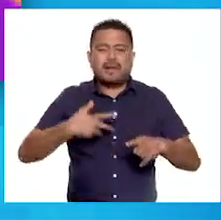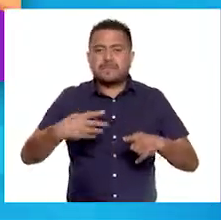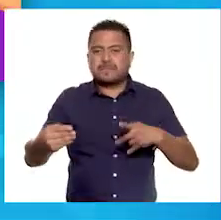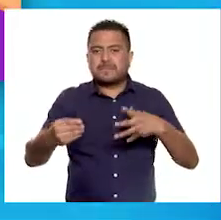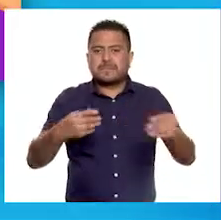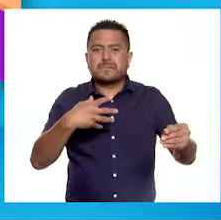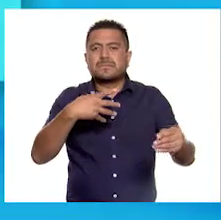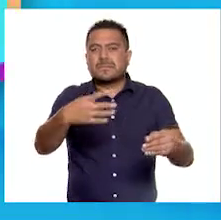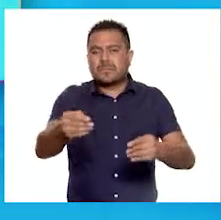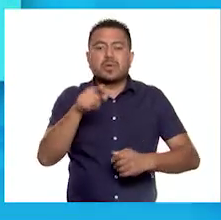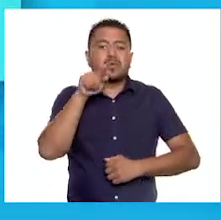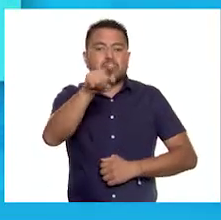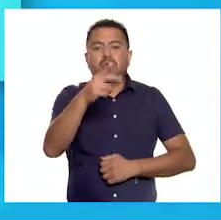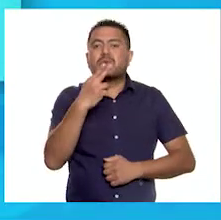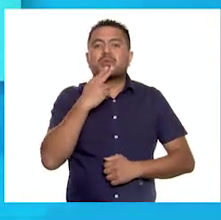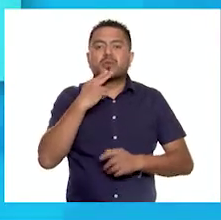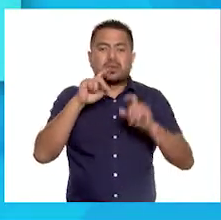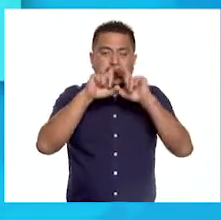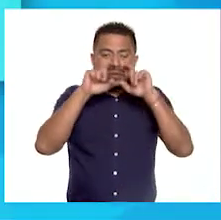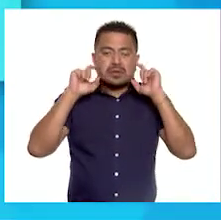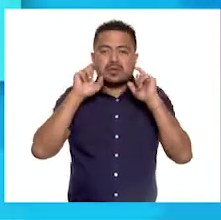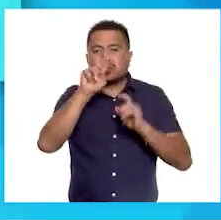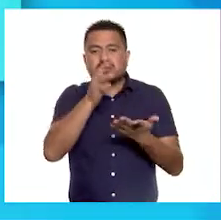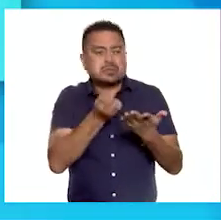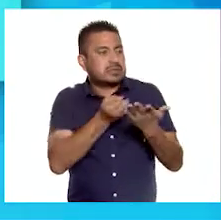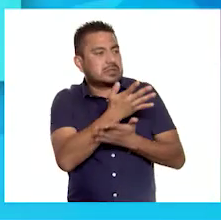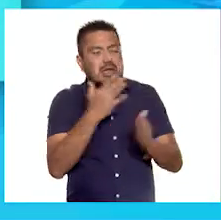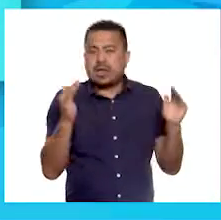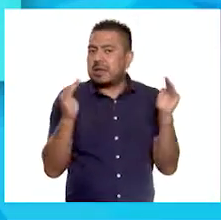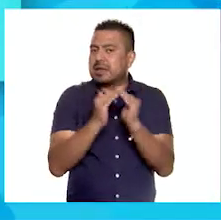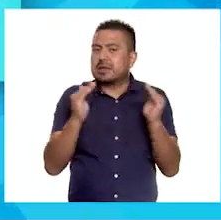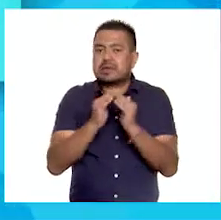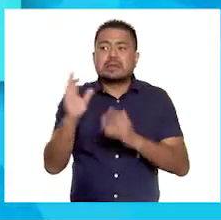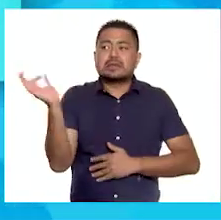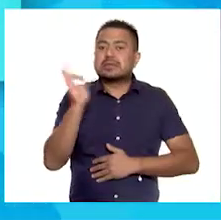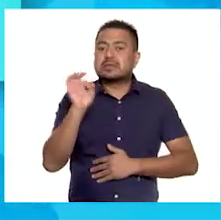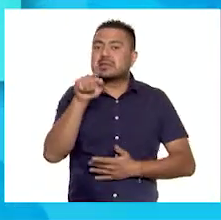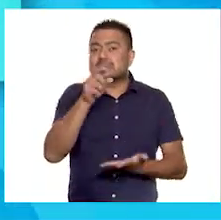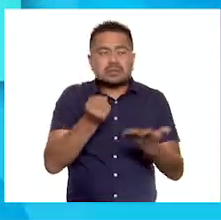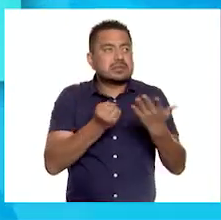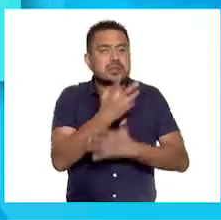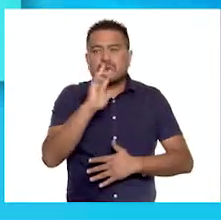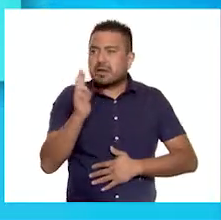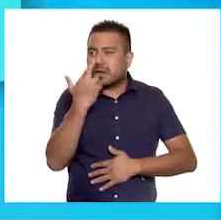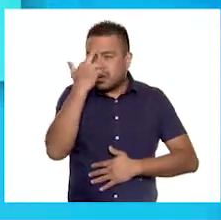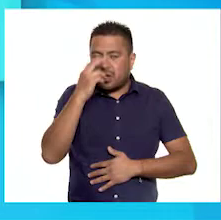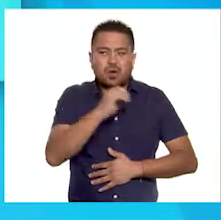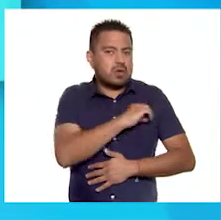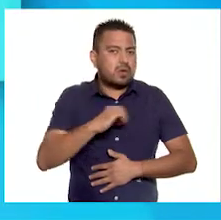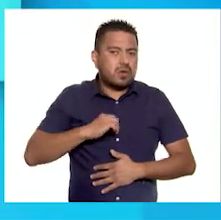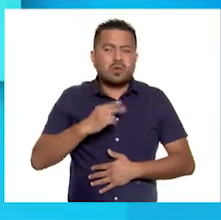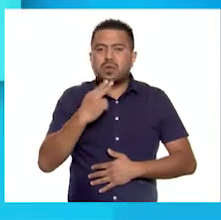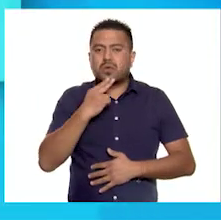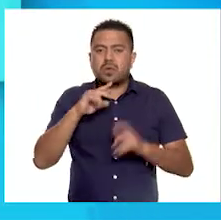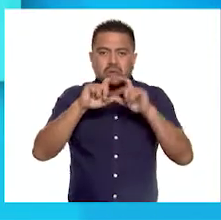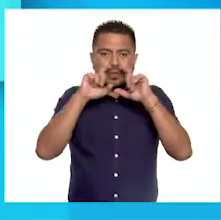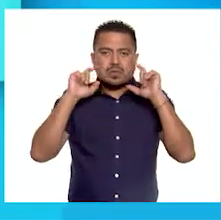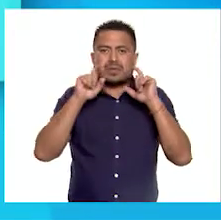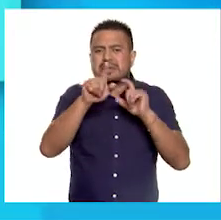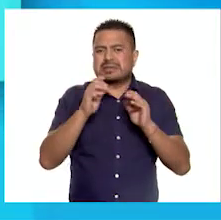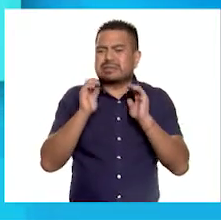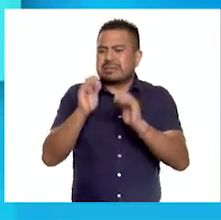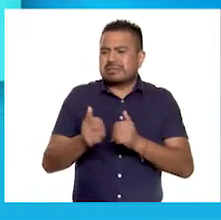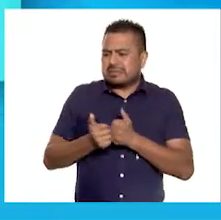contagiarnos. Utiliza cubrebocas. No salgas de casa. Si tienes que hacerlo, recuerda que es obligatorio utilizarlo. Mantén